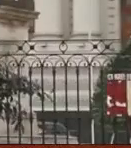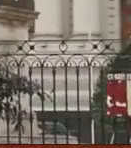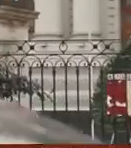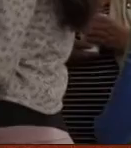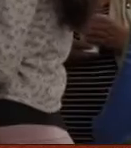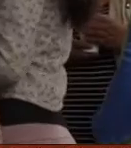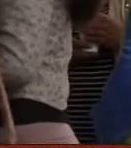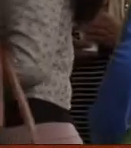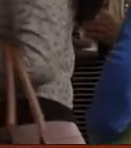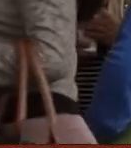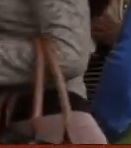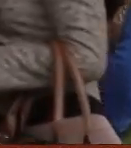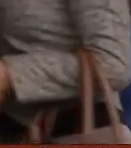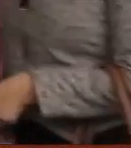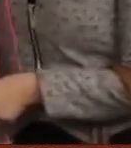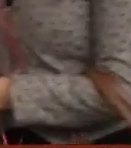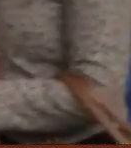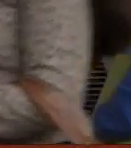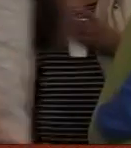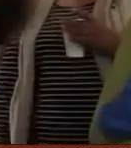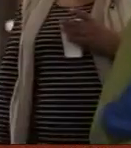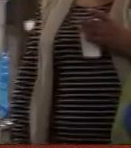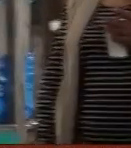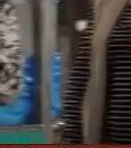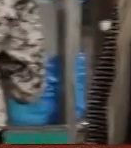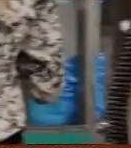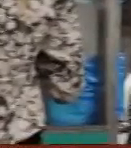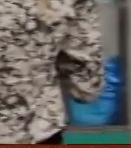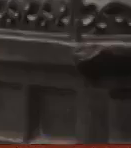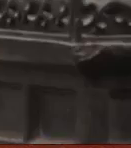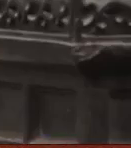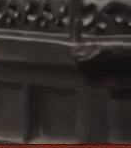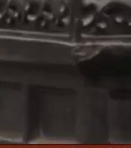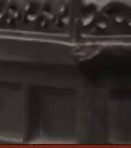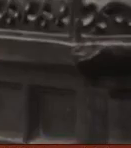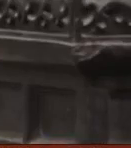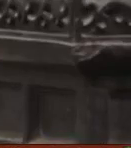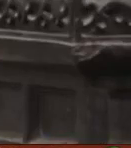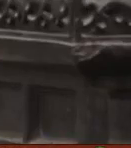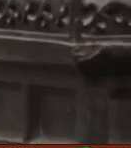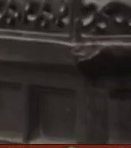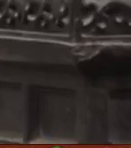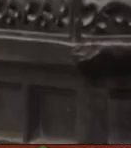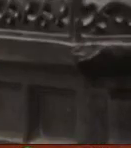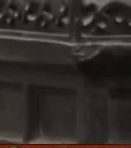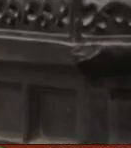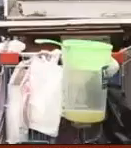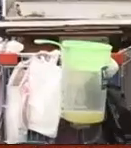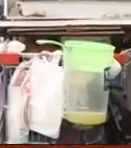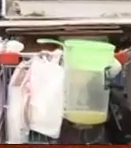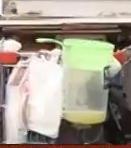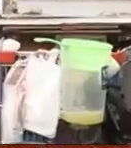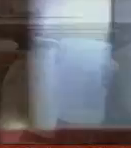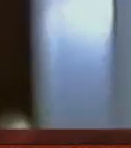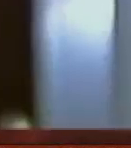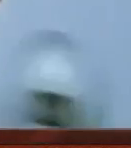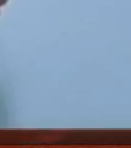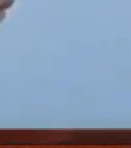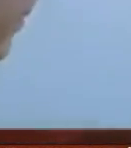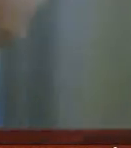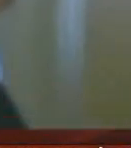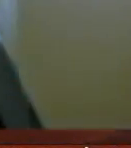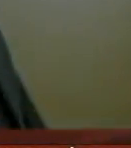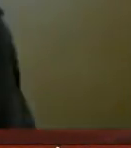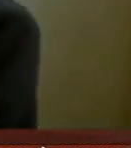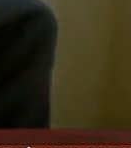el papá acusado de tortura, acusado de corrupción. Entonces, así como que el apellido Fujimori dice muchas cosas